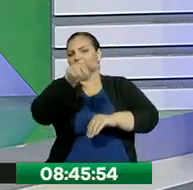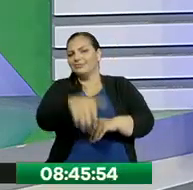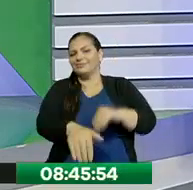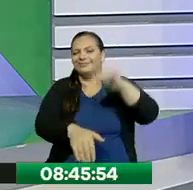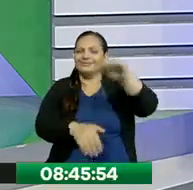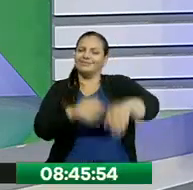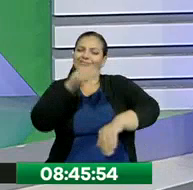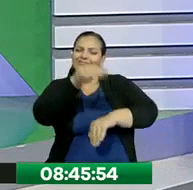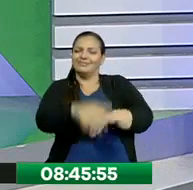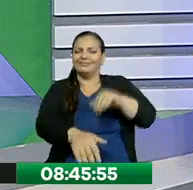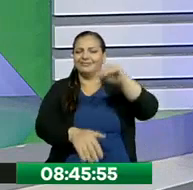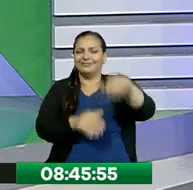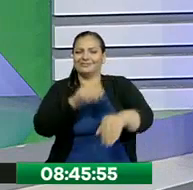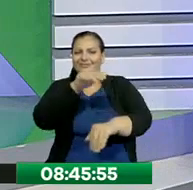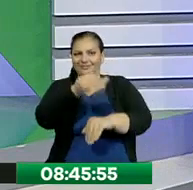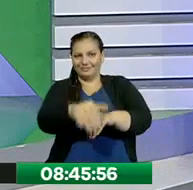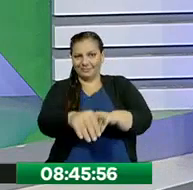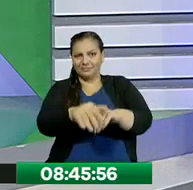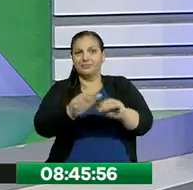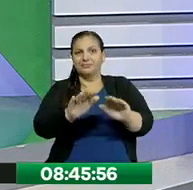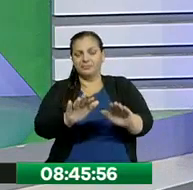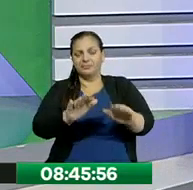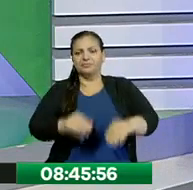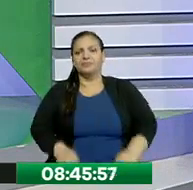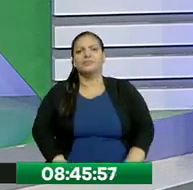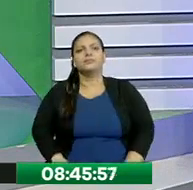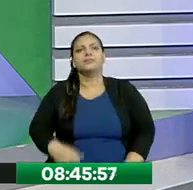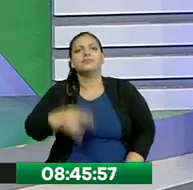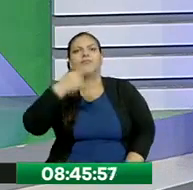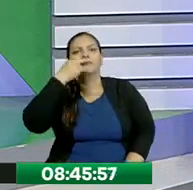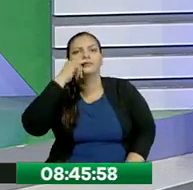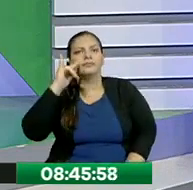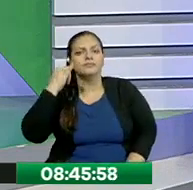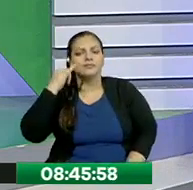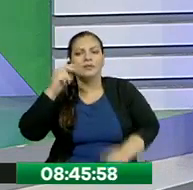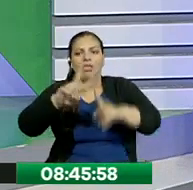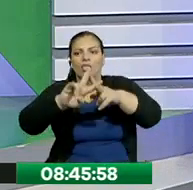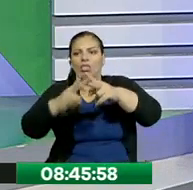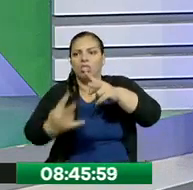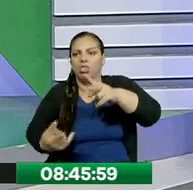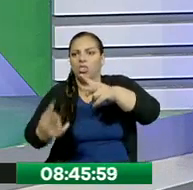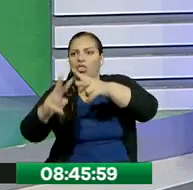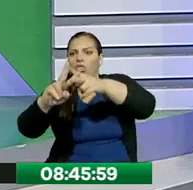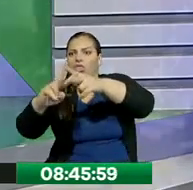víctima lamentan este hecho. Más detalles con nuestro compañero Carlos Julio Gurumendi.